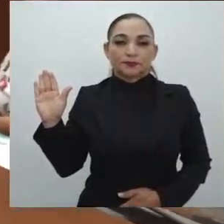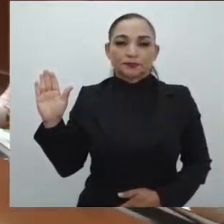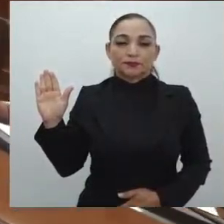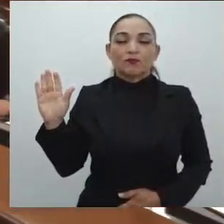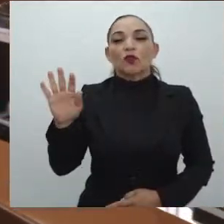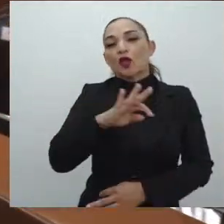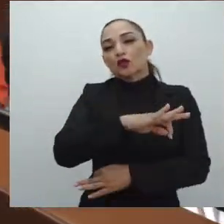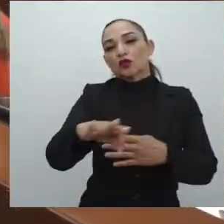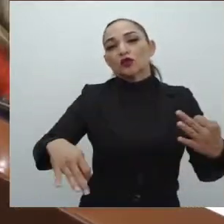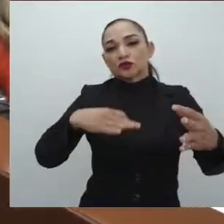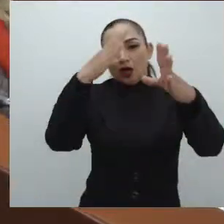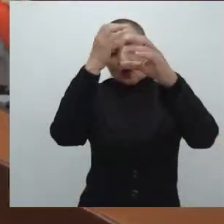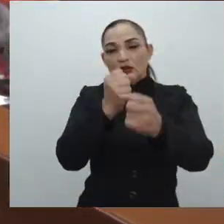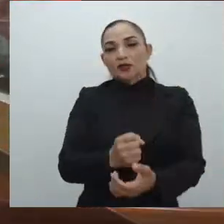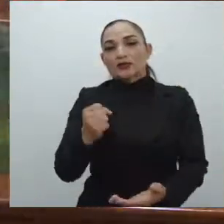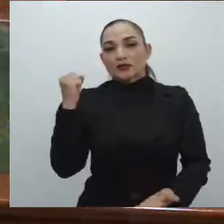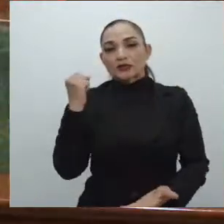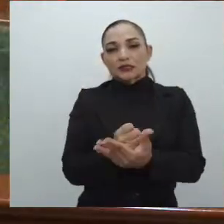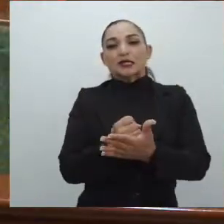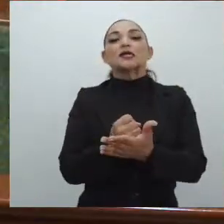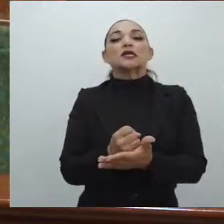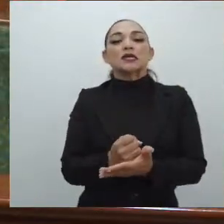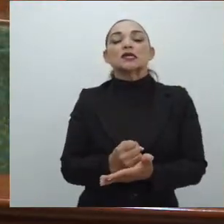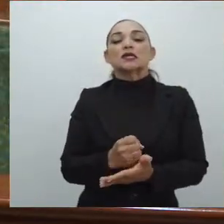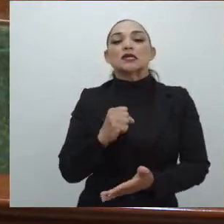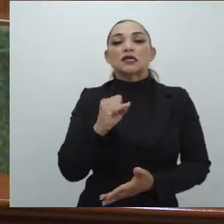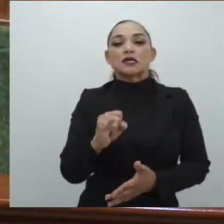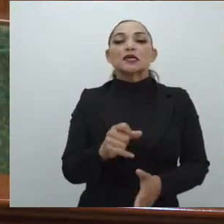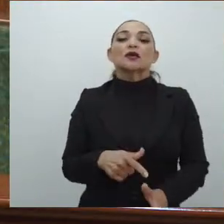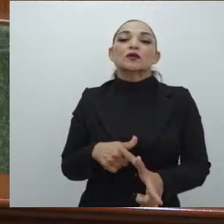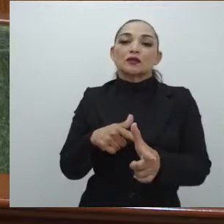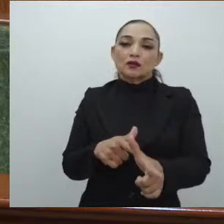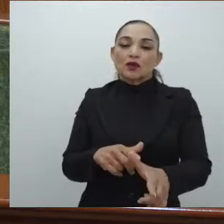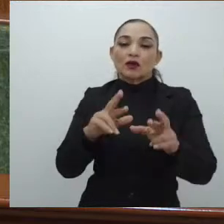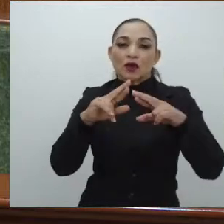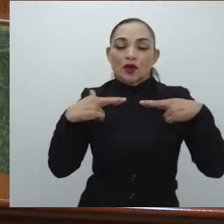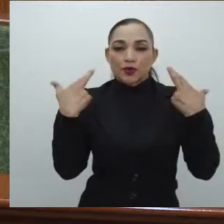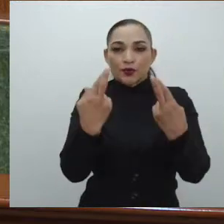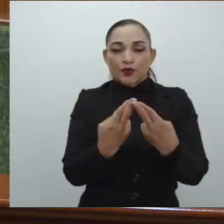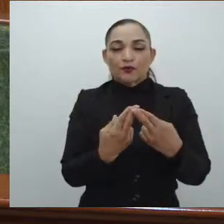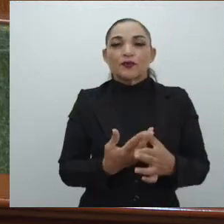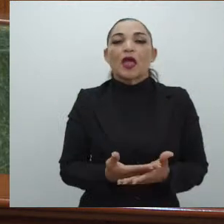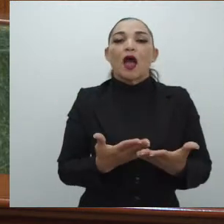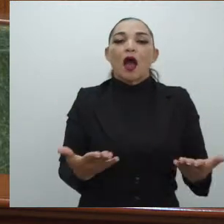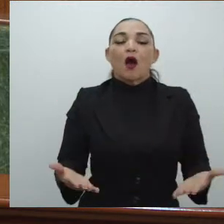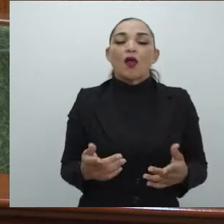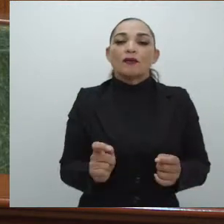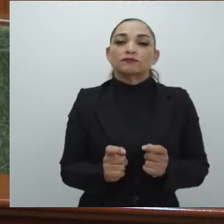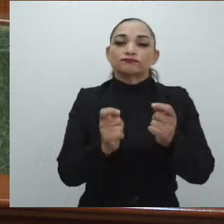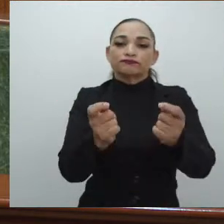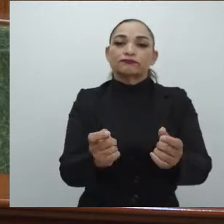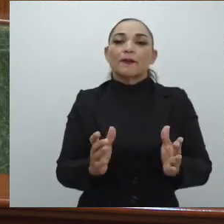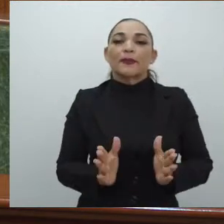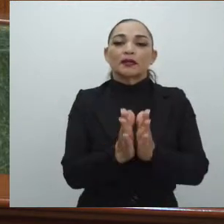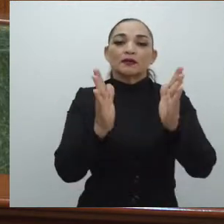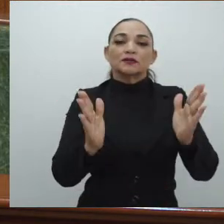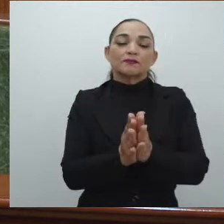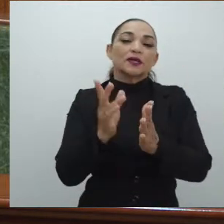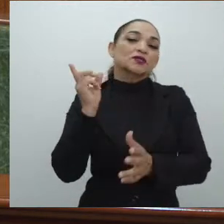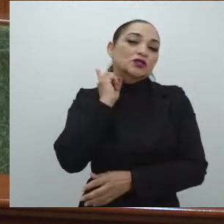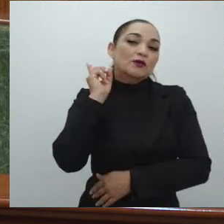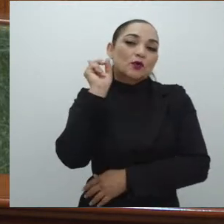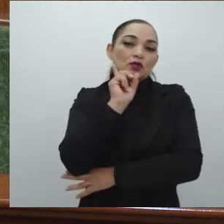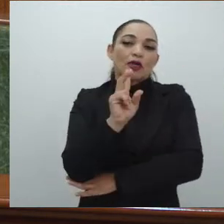Por unanimidad, se aprueba continuar con la sesión. Tiene el uso de la voz la diputada